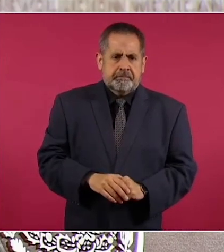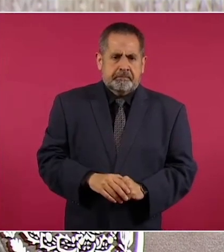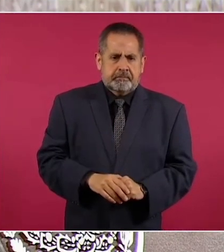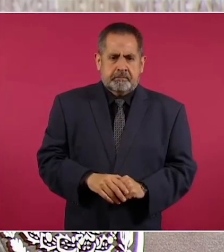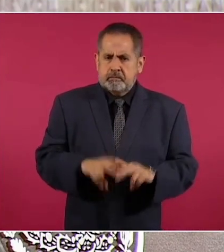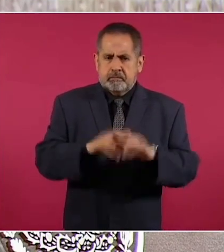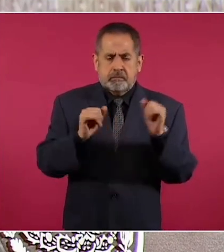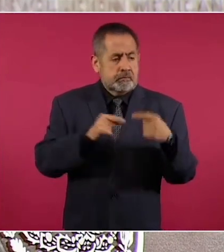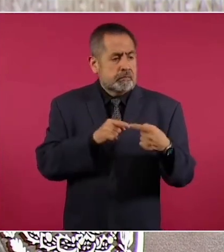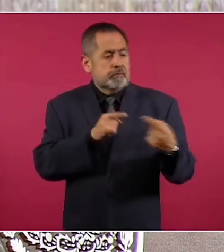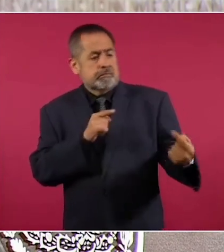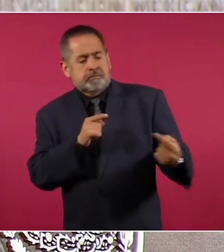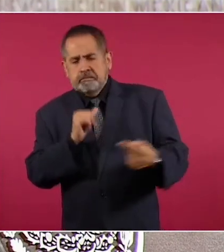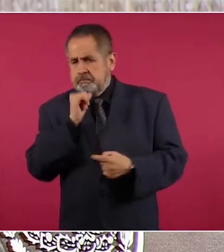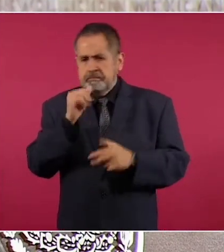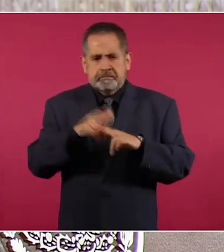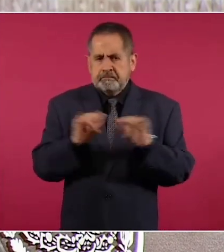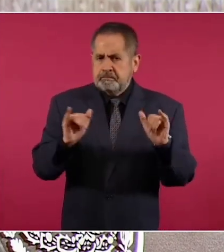Ningún opositor.